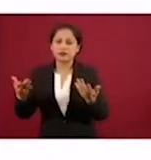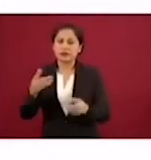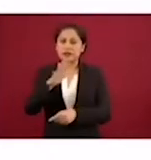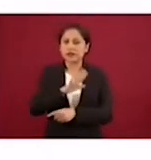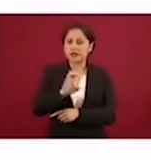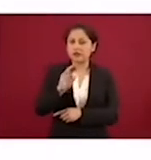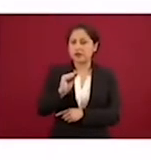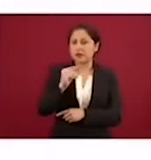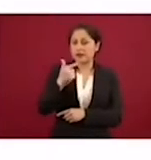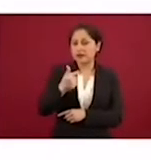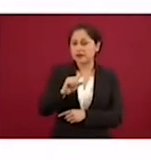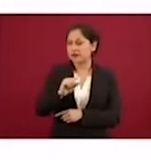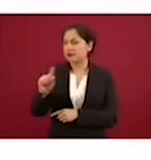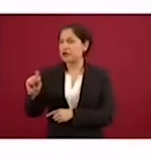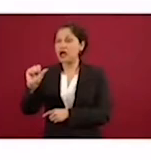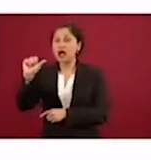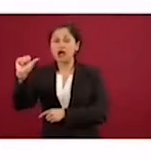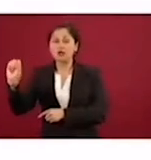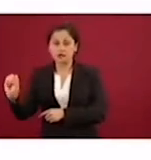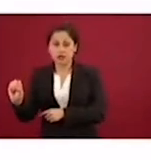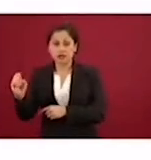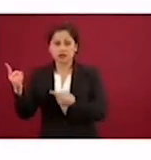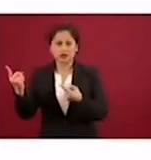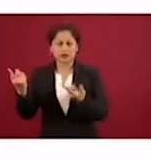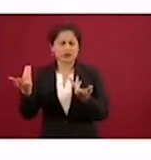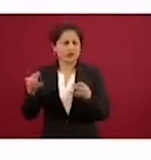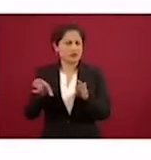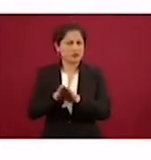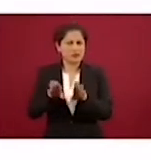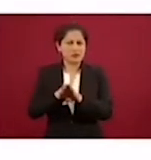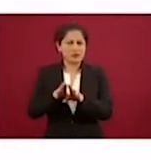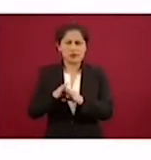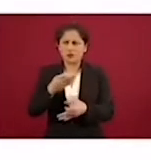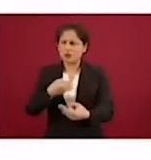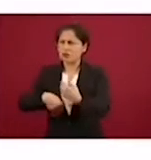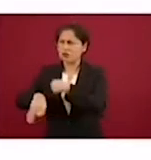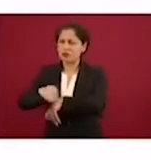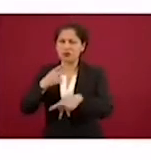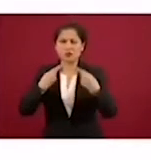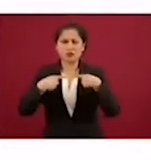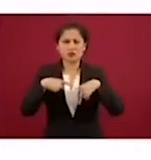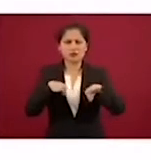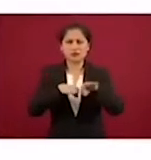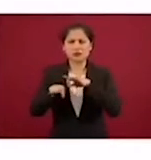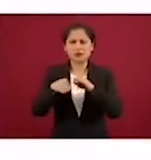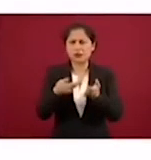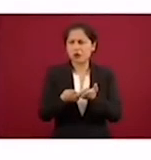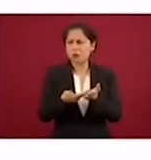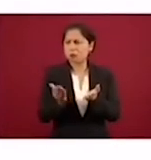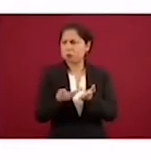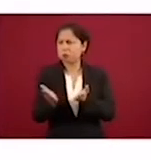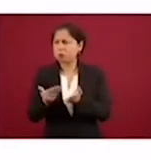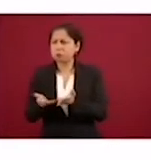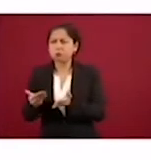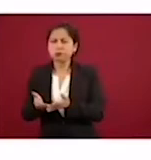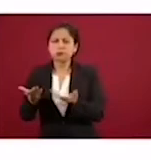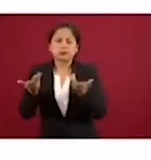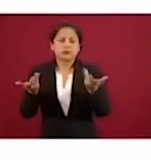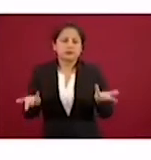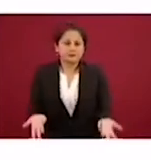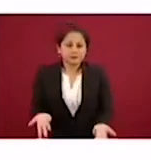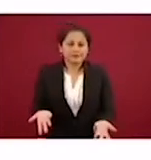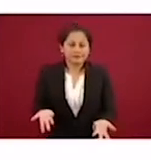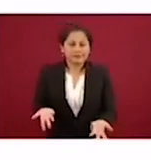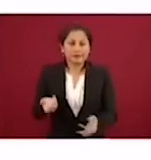queda con cero. Y así podemos identificar y hemos venido dando seguimiento puntual a todas